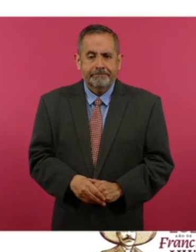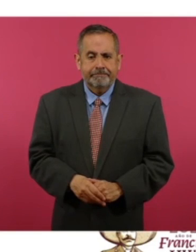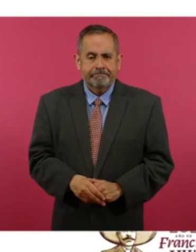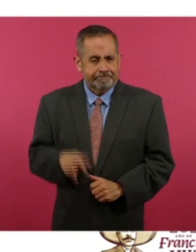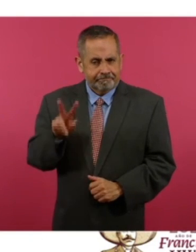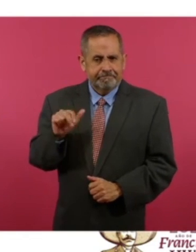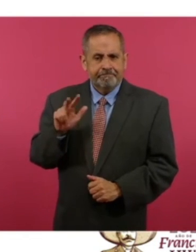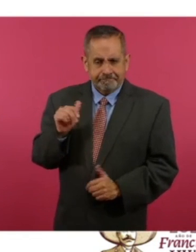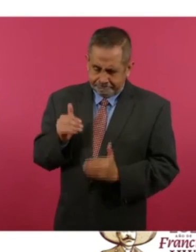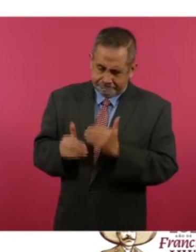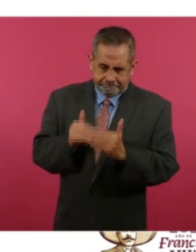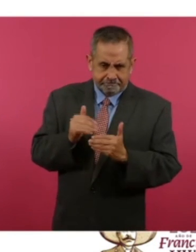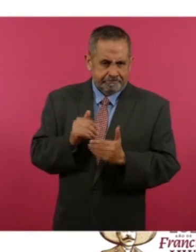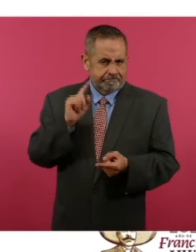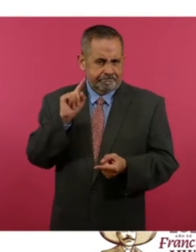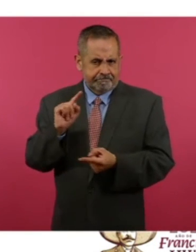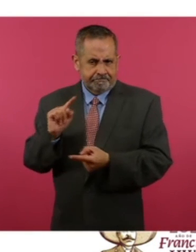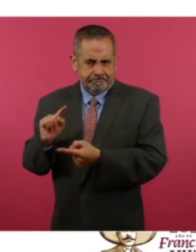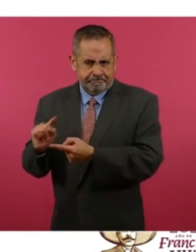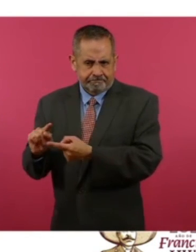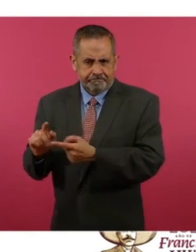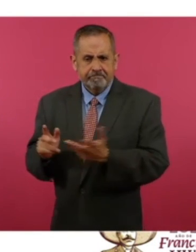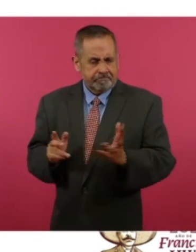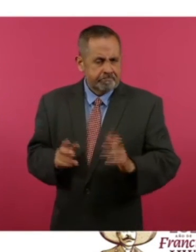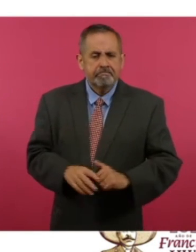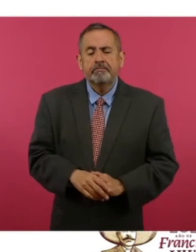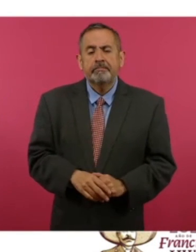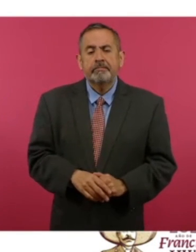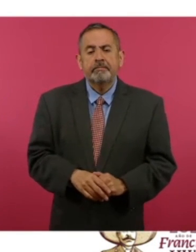Ahí vamos, poco a poco. Y